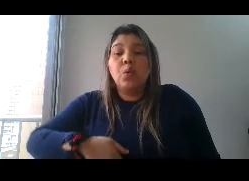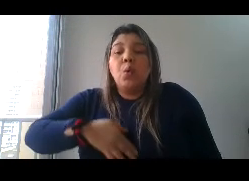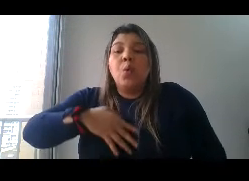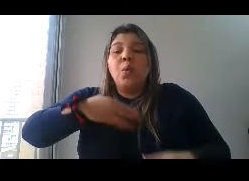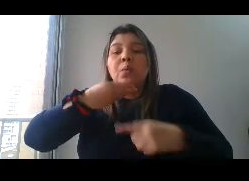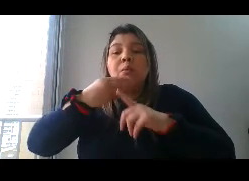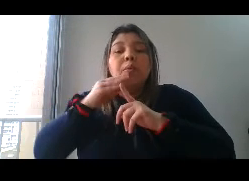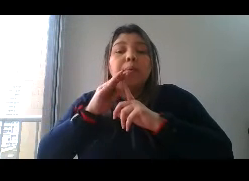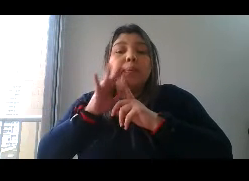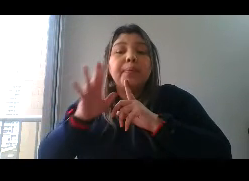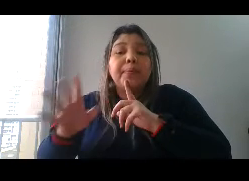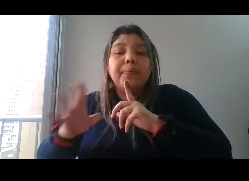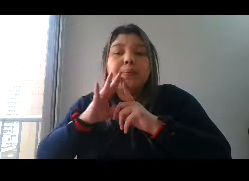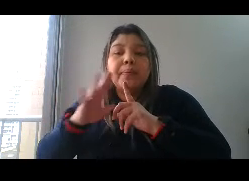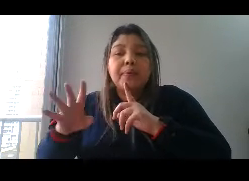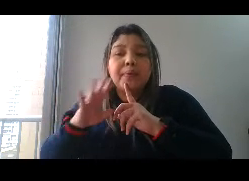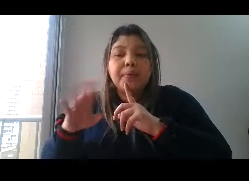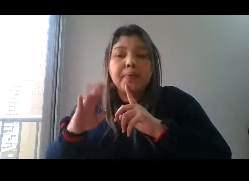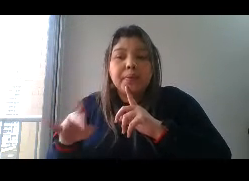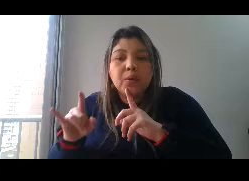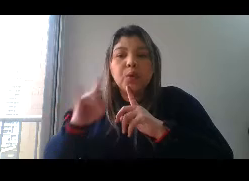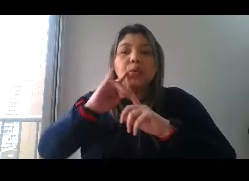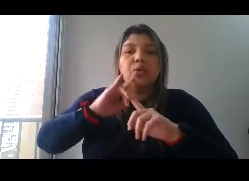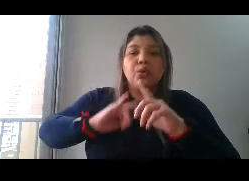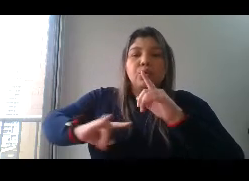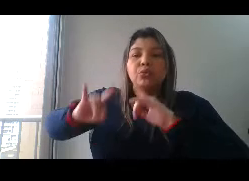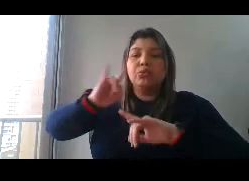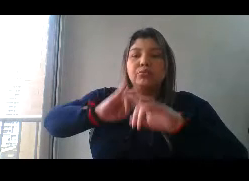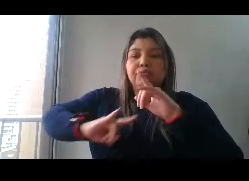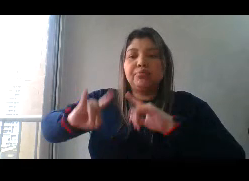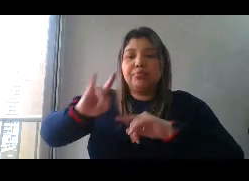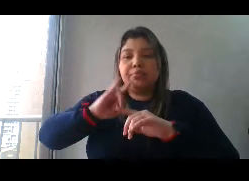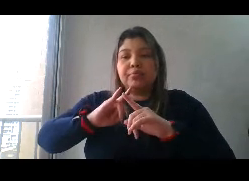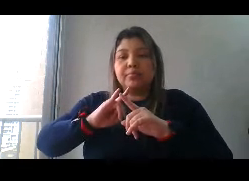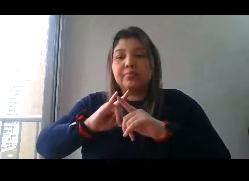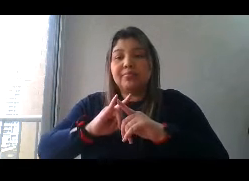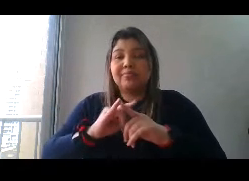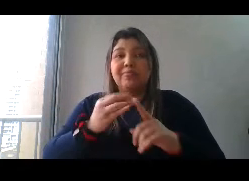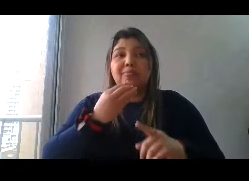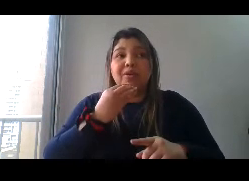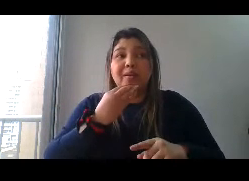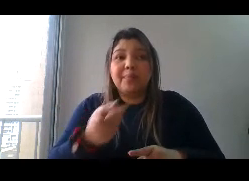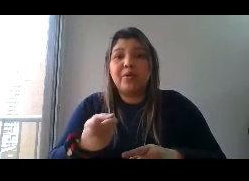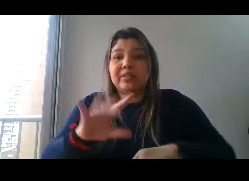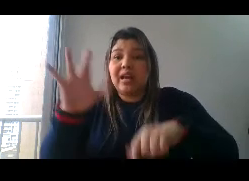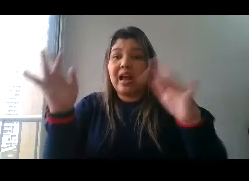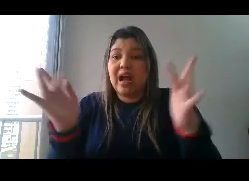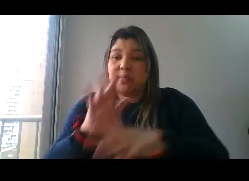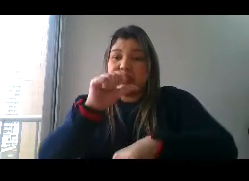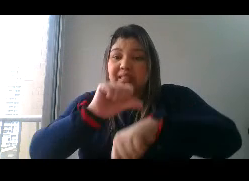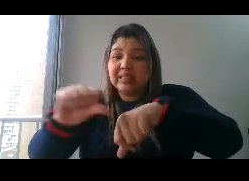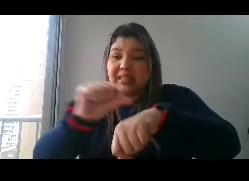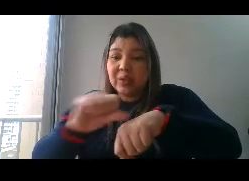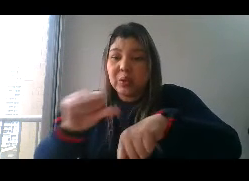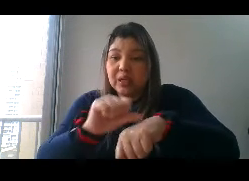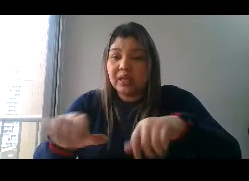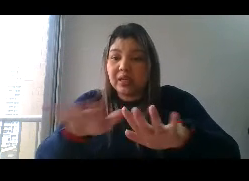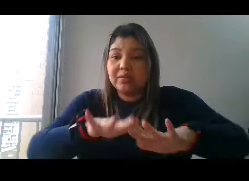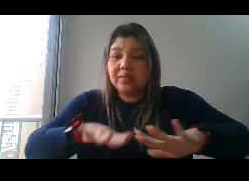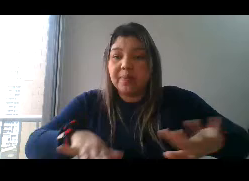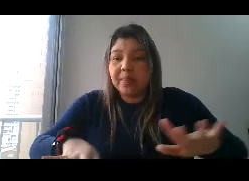no está filtrado. Y eso, si lo uso en áreas como cirugía o en áreas estériles,